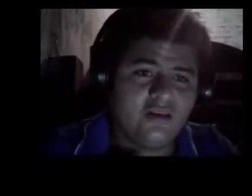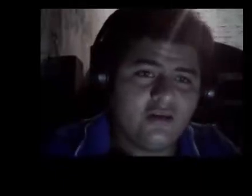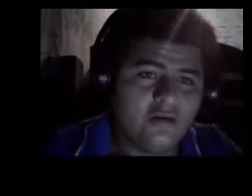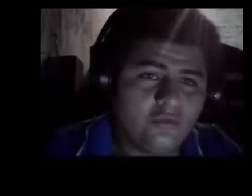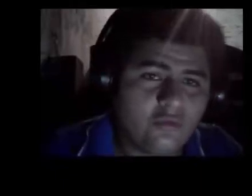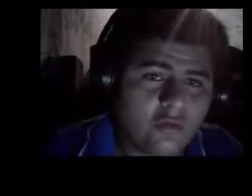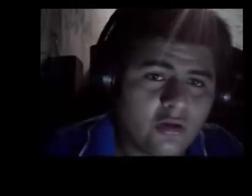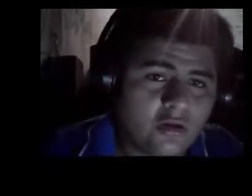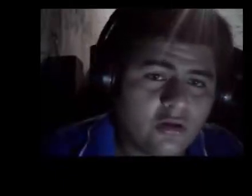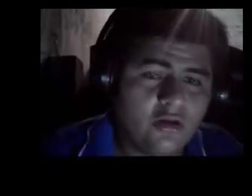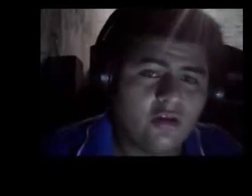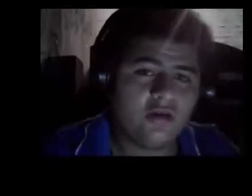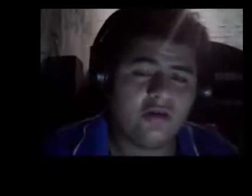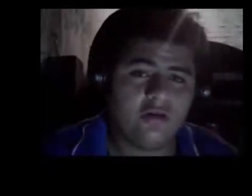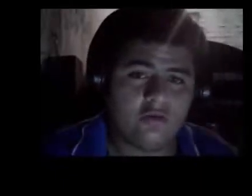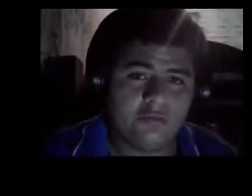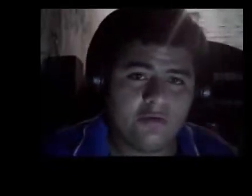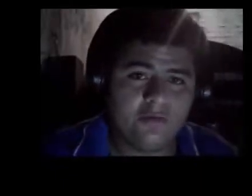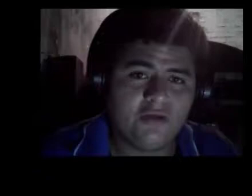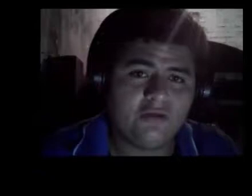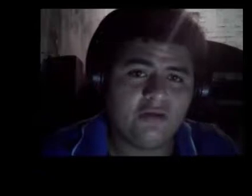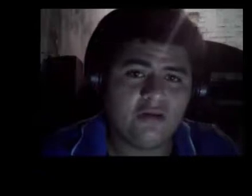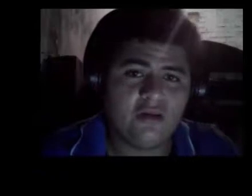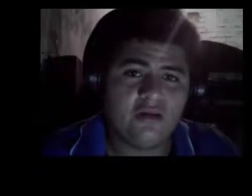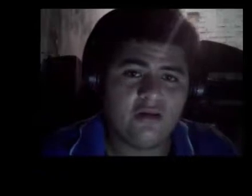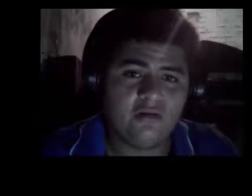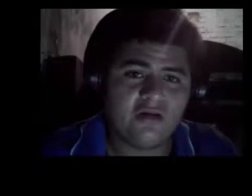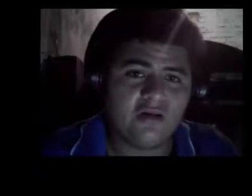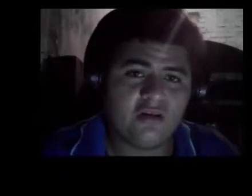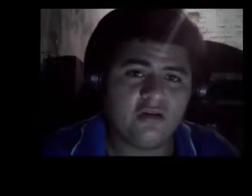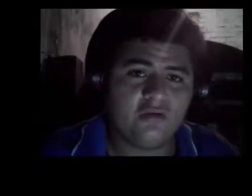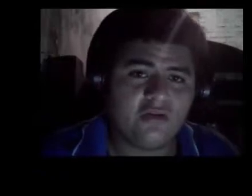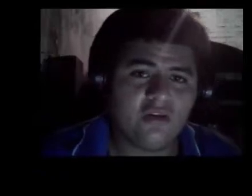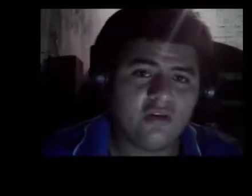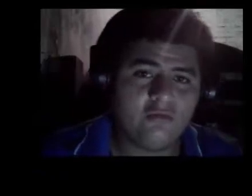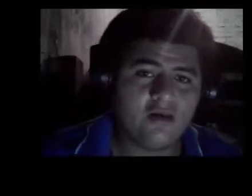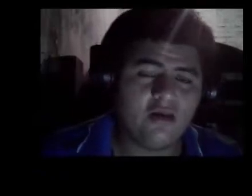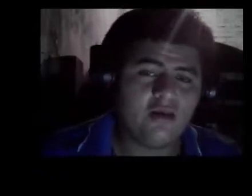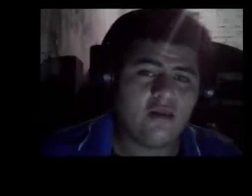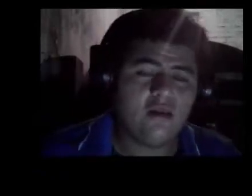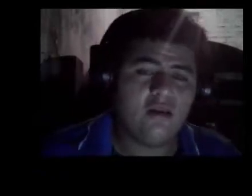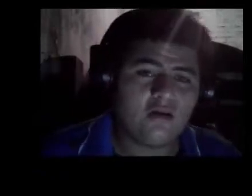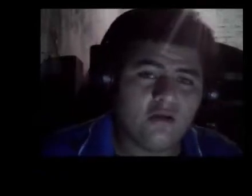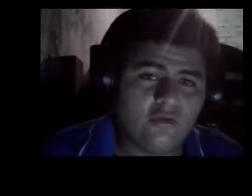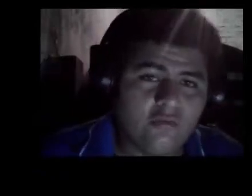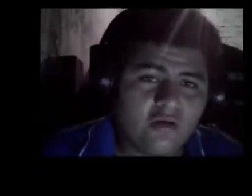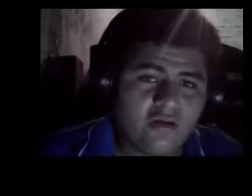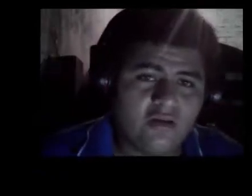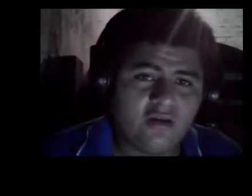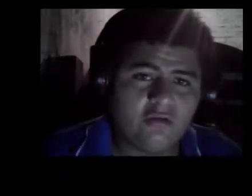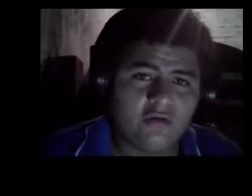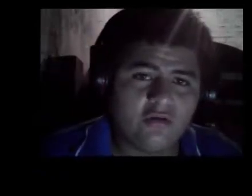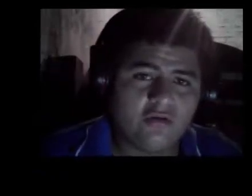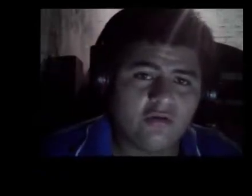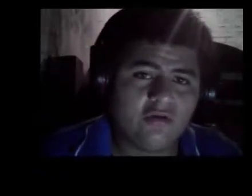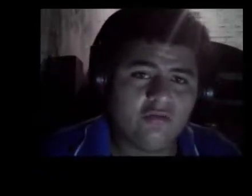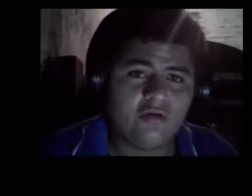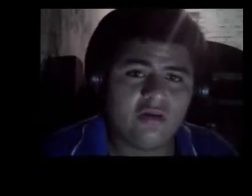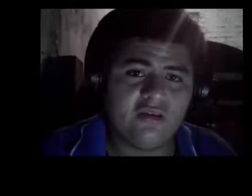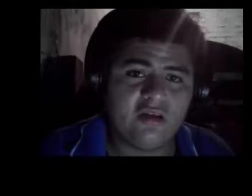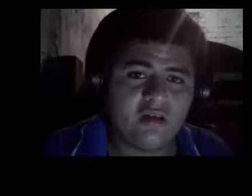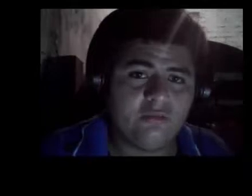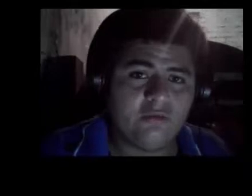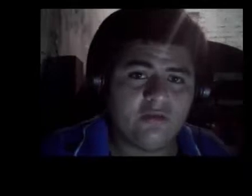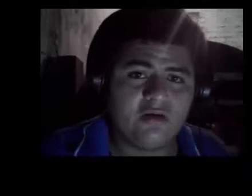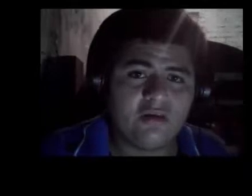canal de este youtuber que hace YouTube hispano, creo que es argentino, que se llama Random World. Así que bueno, encontré uno